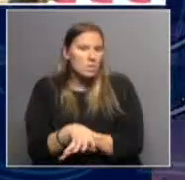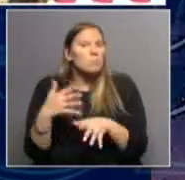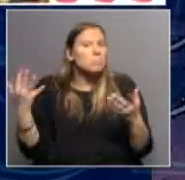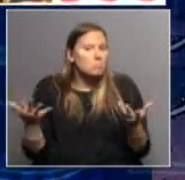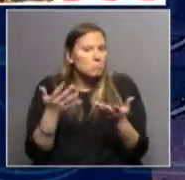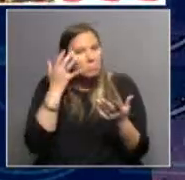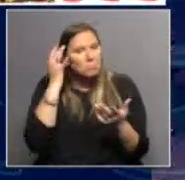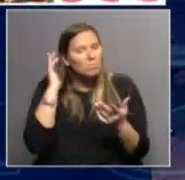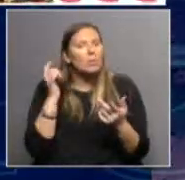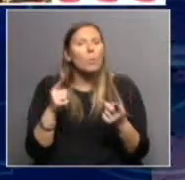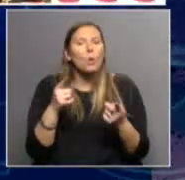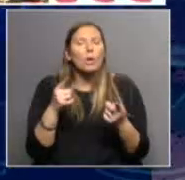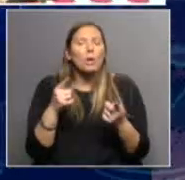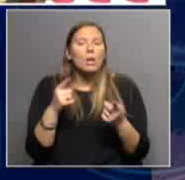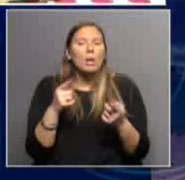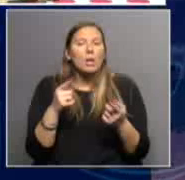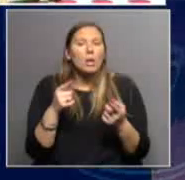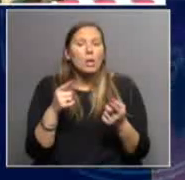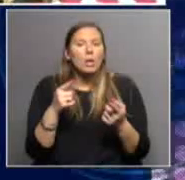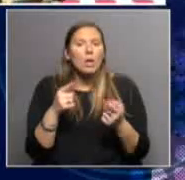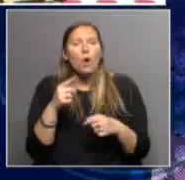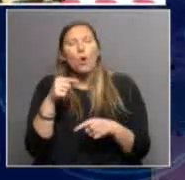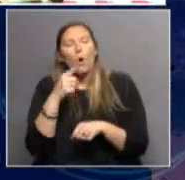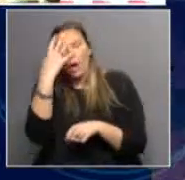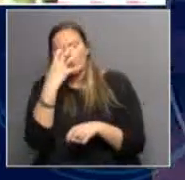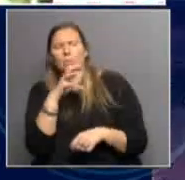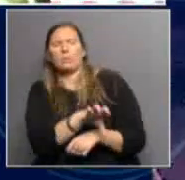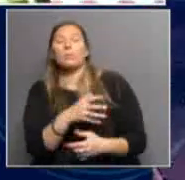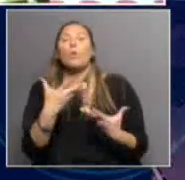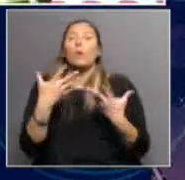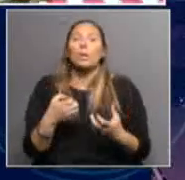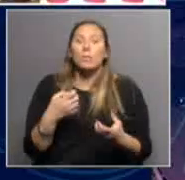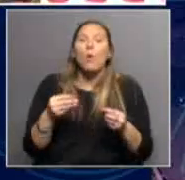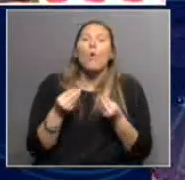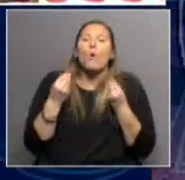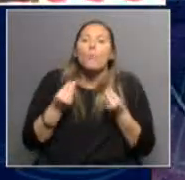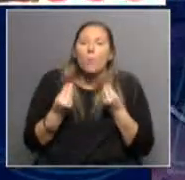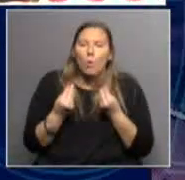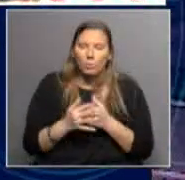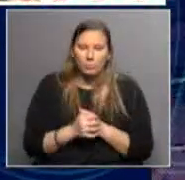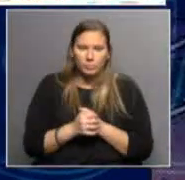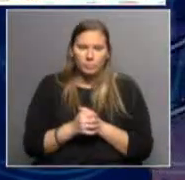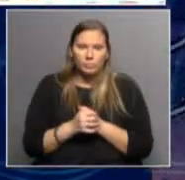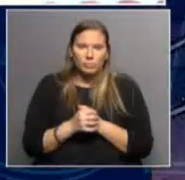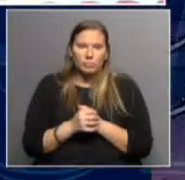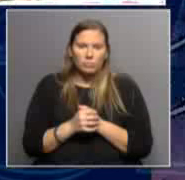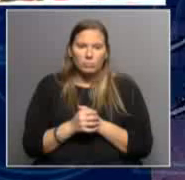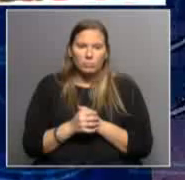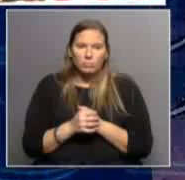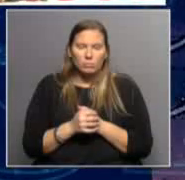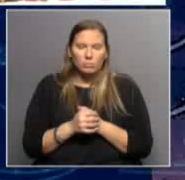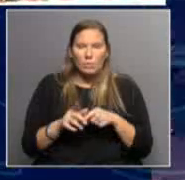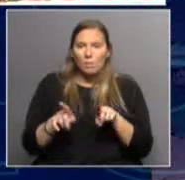¿Cuál es, digamos, el perfil del antirracismo que estamos planteando? ¿De qué estamos hablando? Bueno, como cualquier